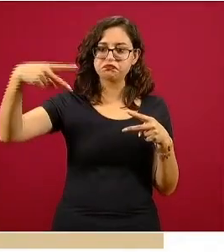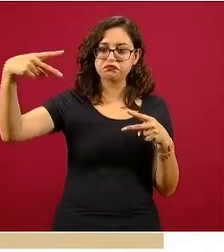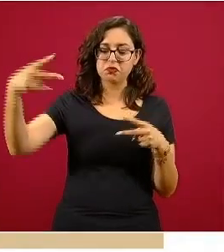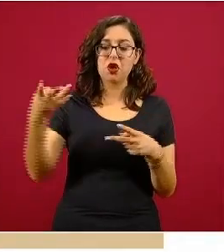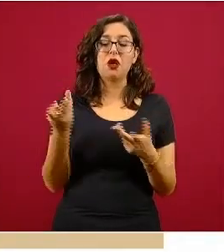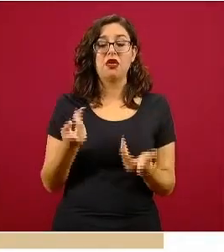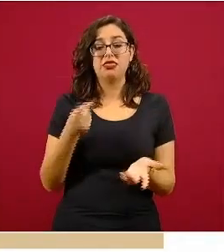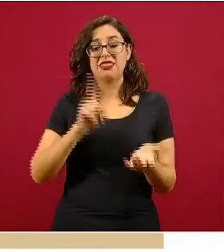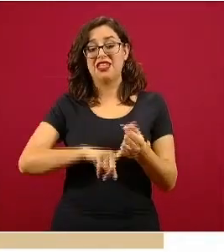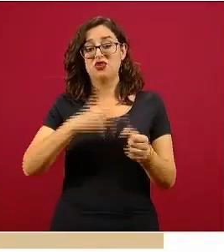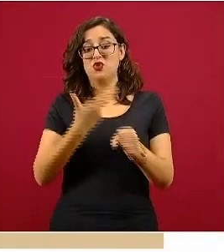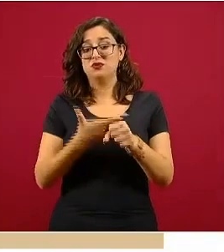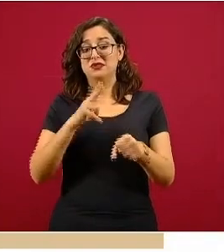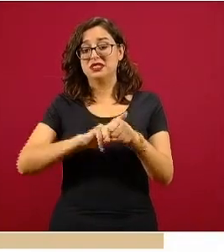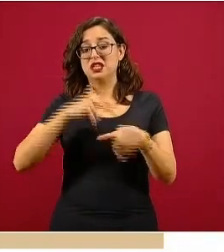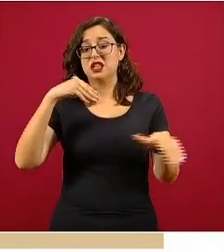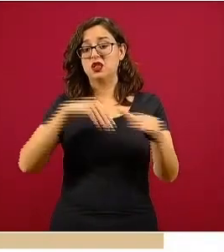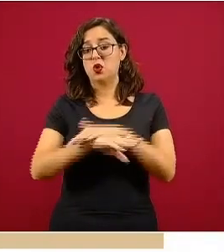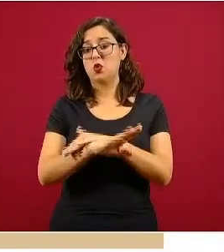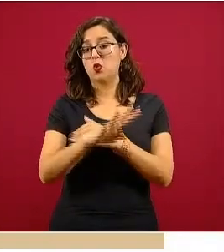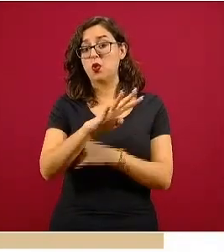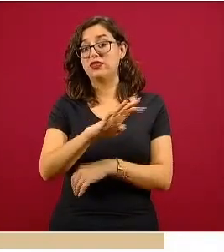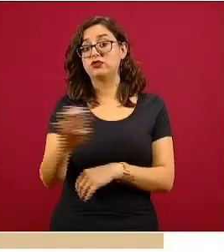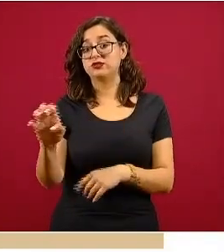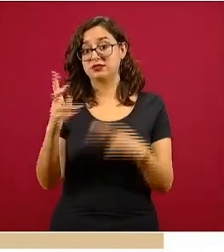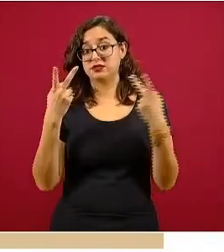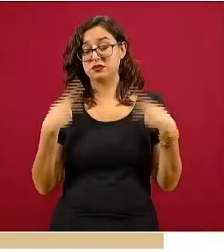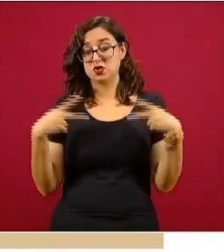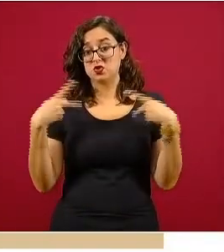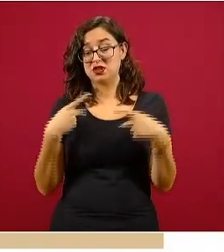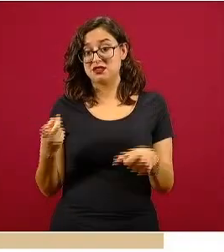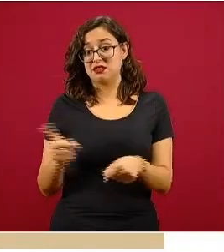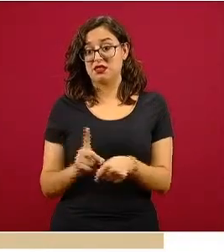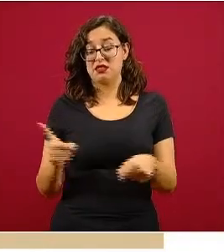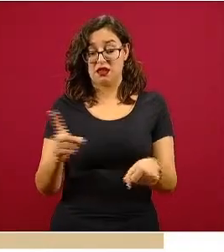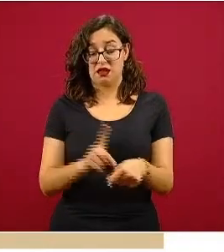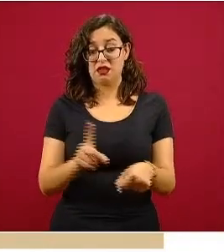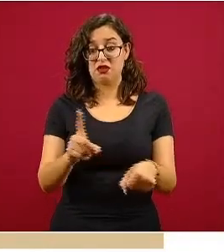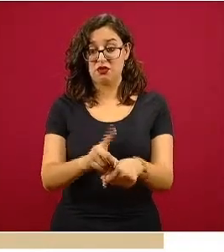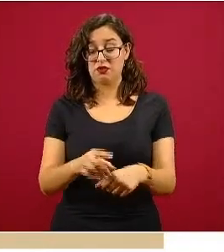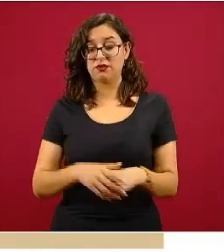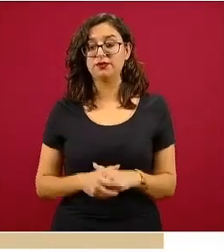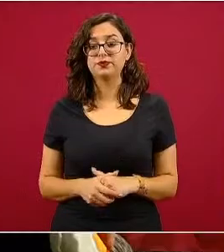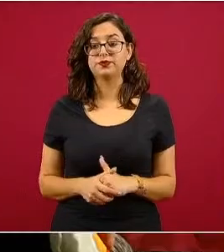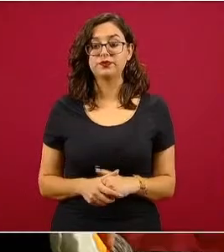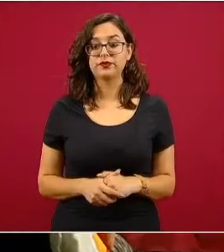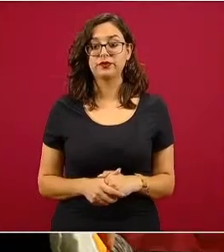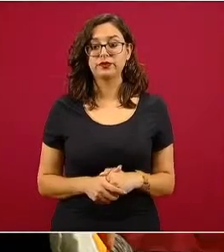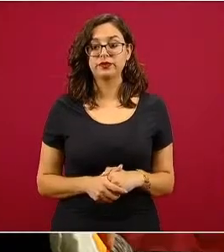de 400 personas hospitalizadas en un día en toda la entidad. Veamos la siguiente.